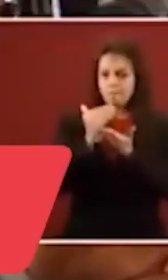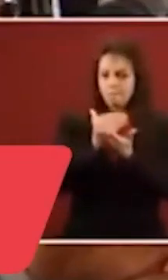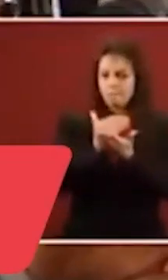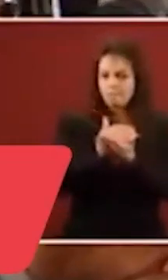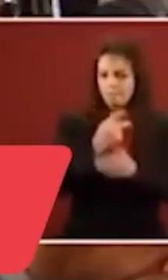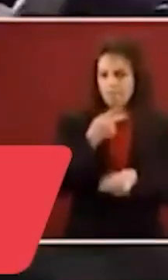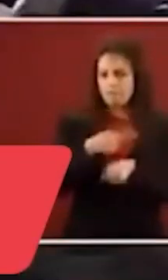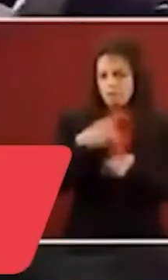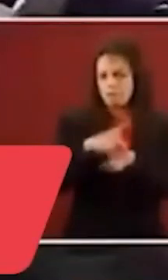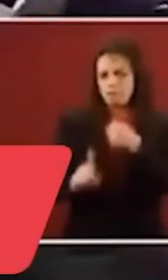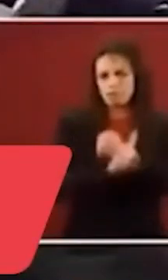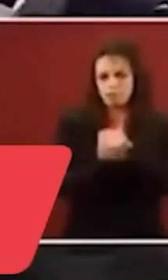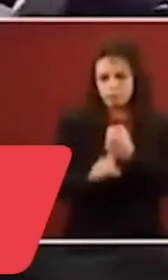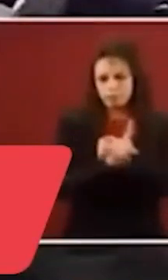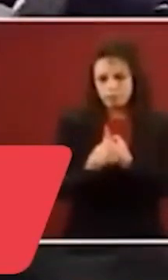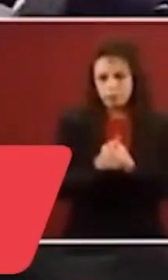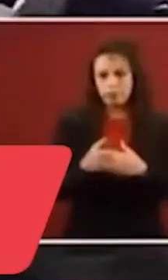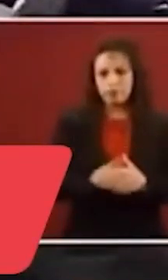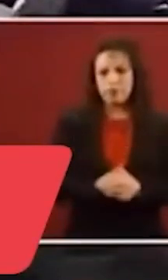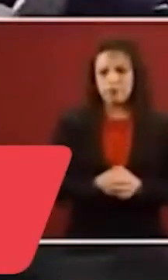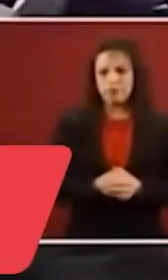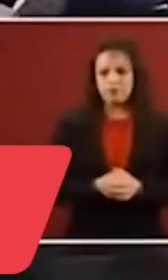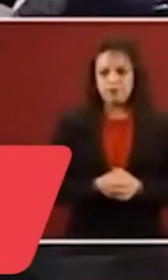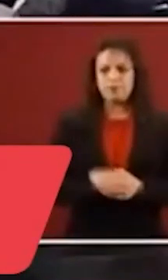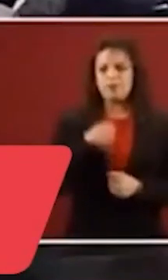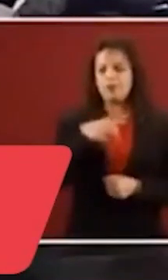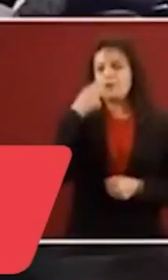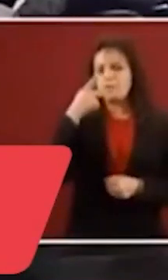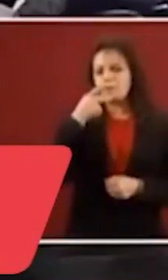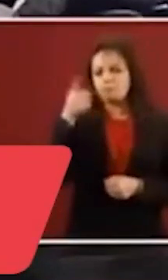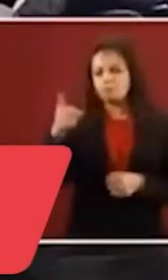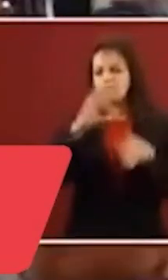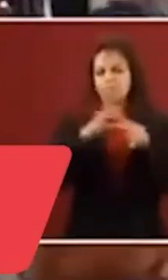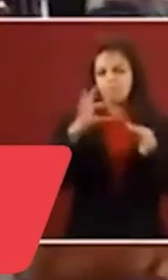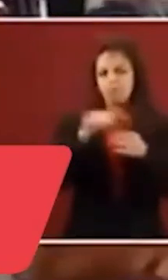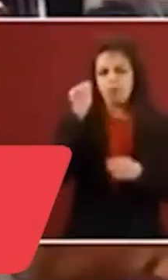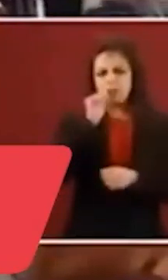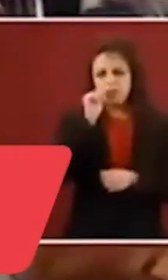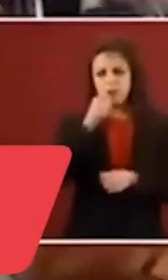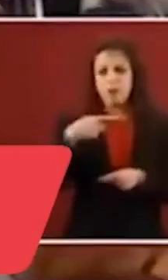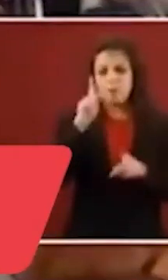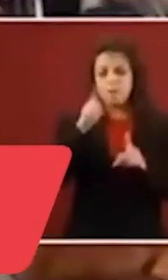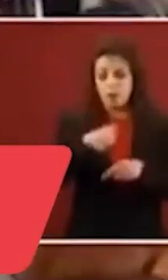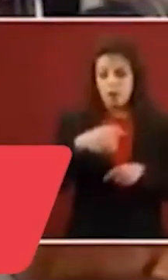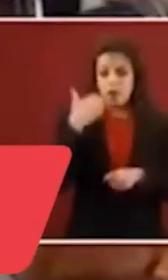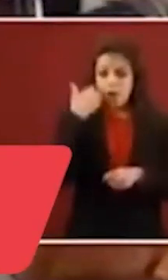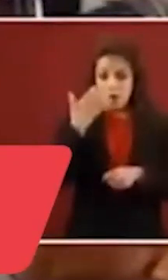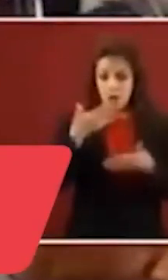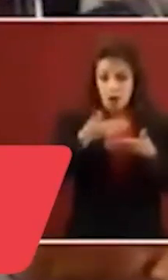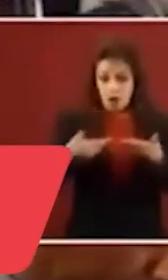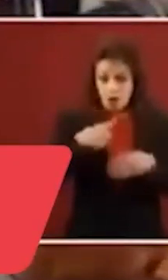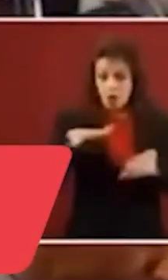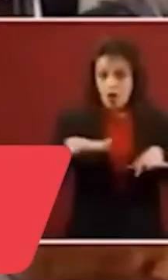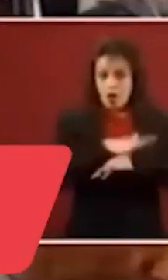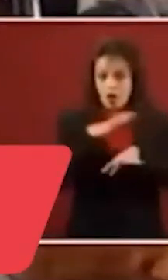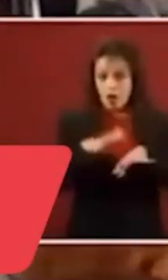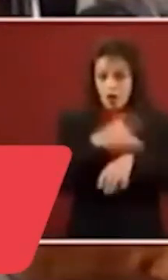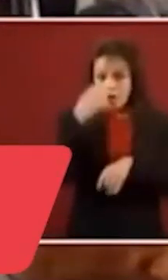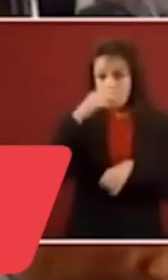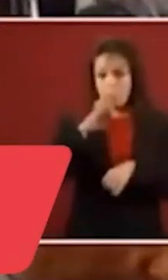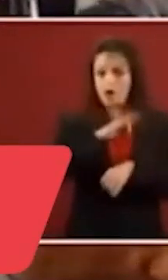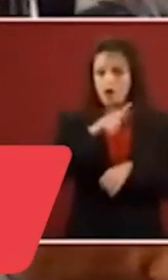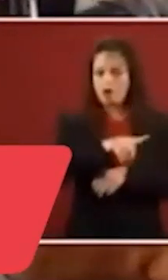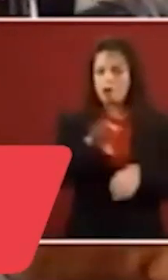por ejemplo, Julian Assange? ¿Por qué, por ejemplo, no apoya y lucha contra el genocidio que se está dando en Yemen, donde